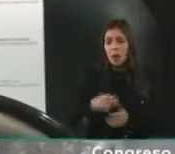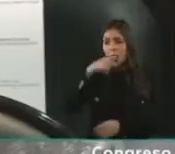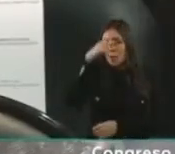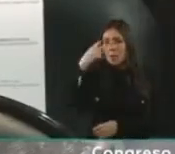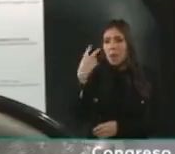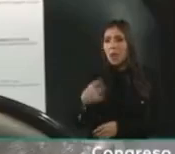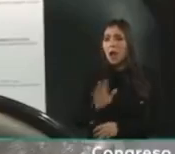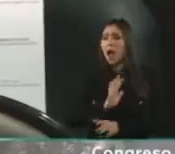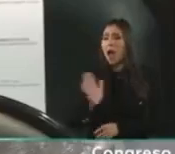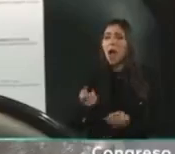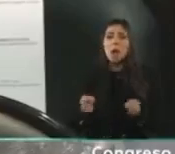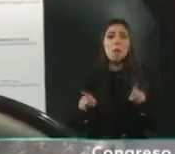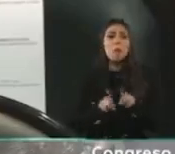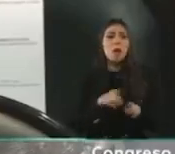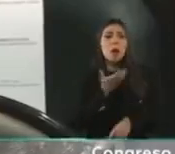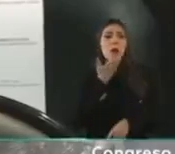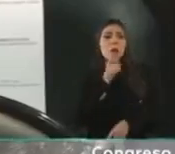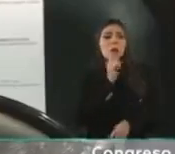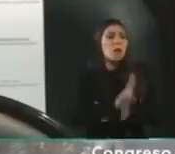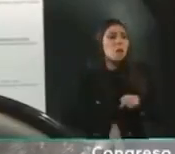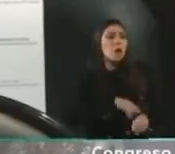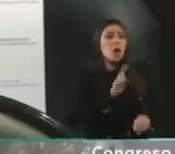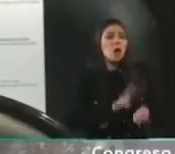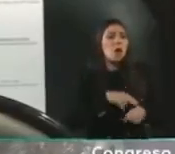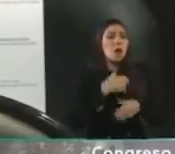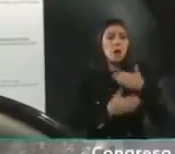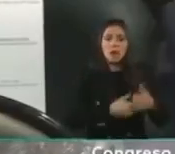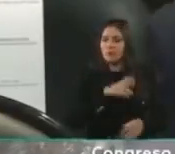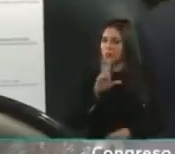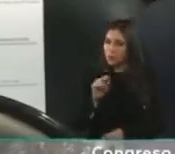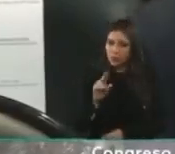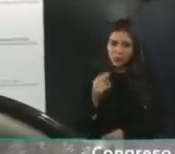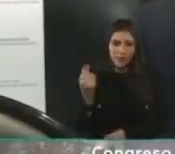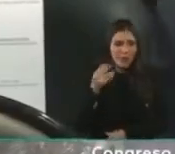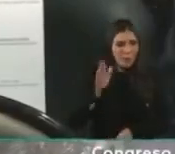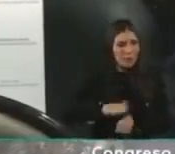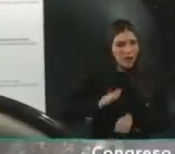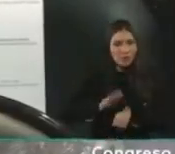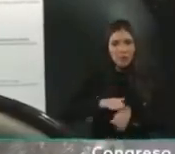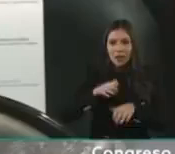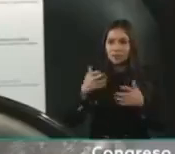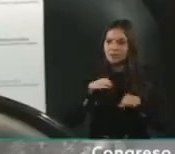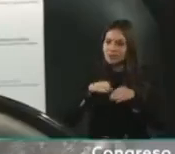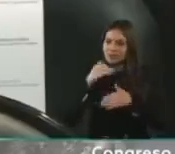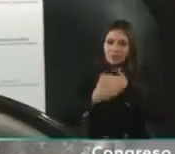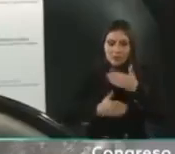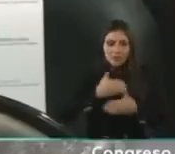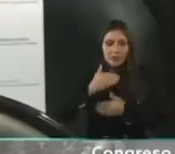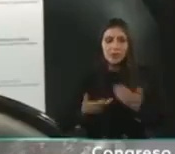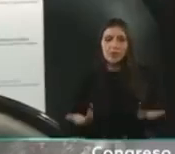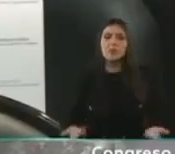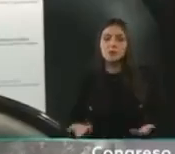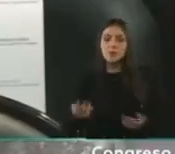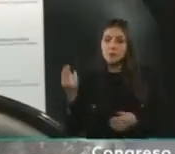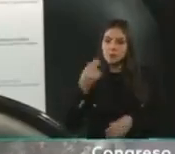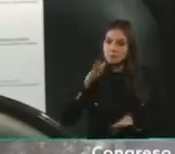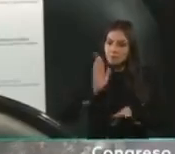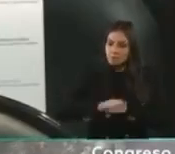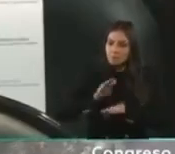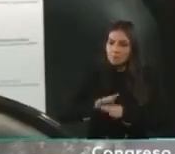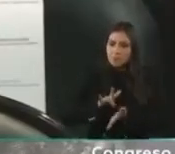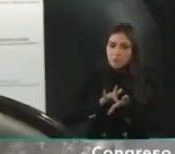y ver hacia adelante. Mucho que hacer. Fortalecer la integración regional, los mecanismos de